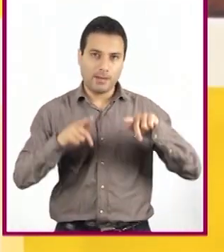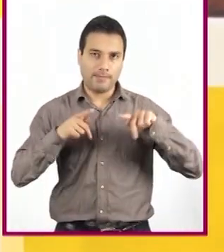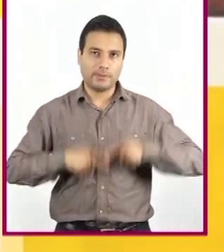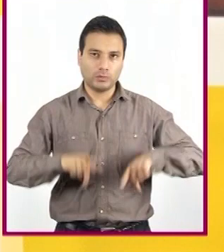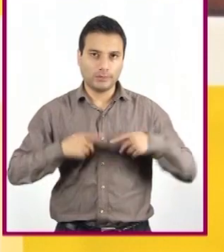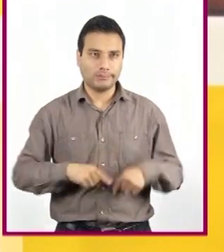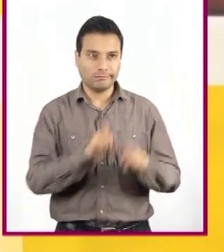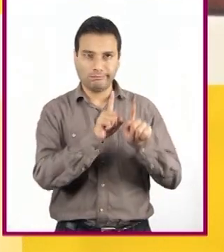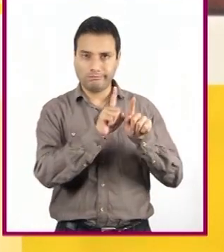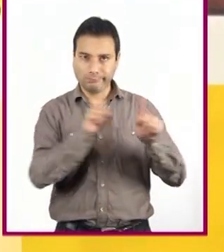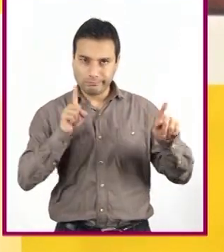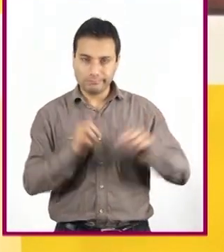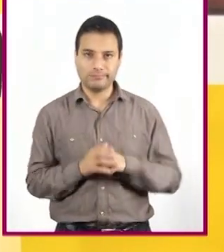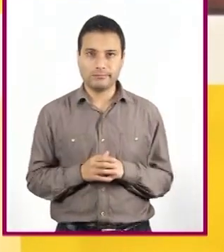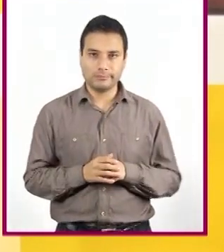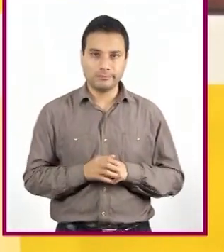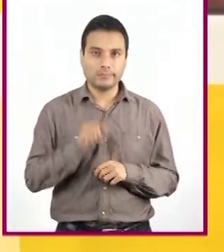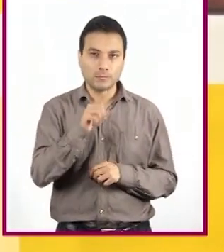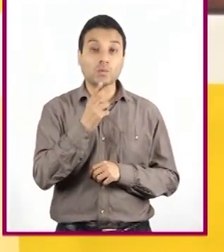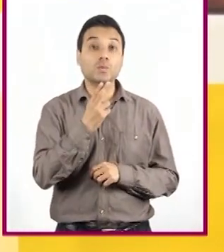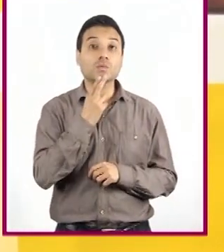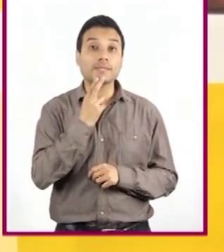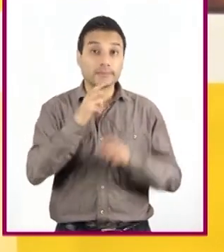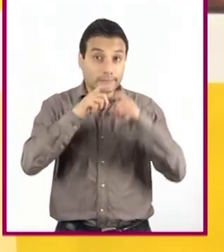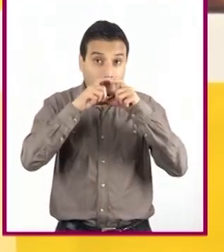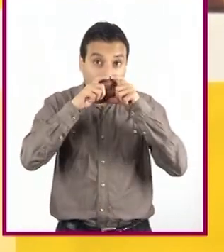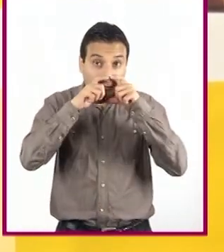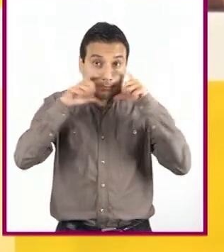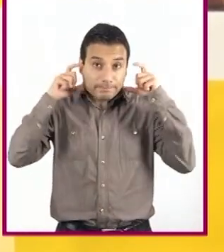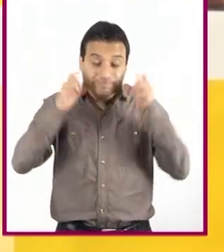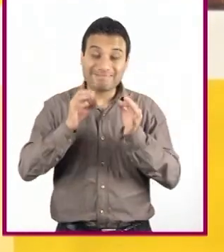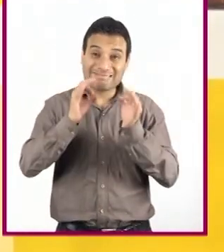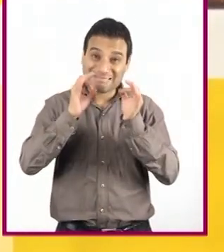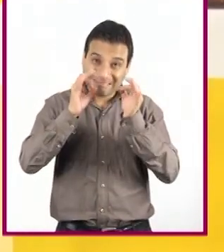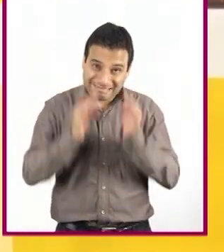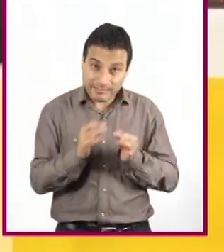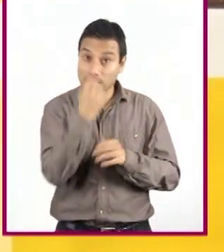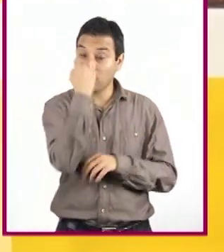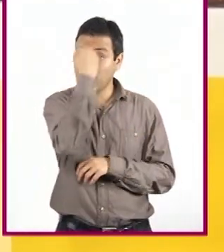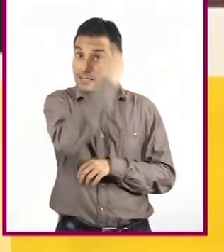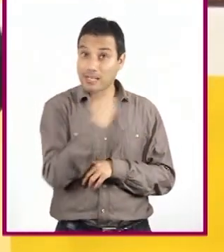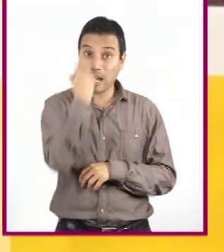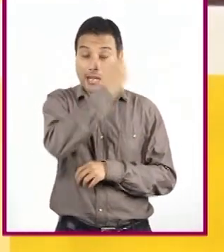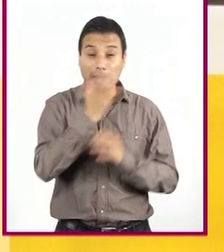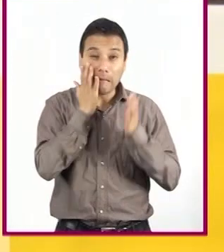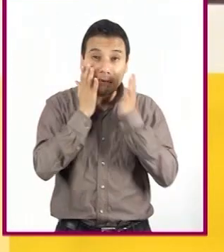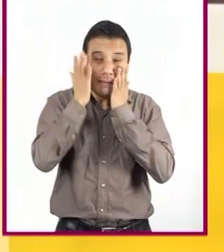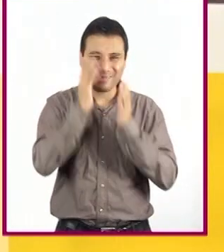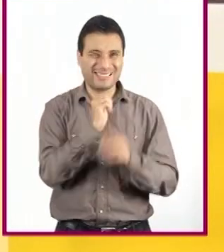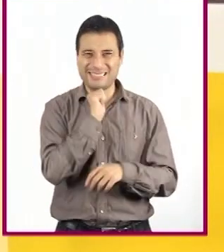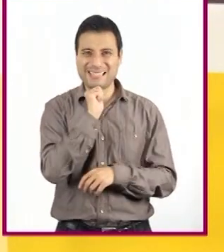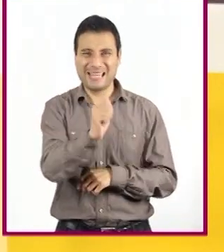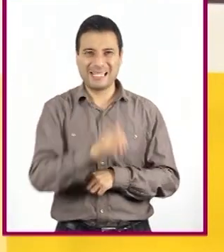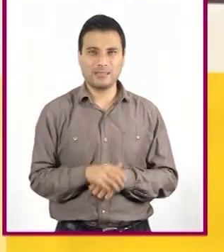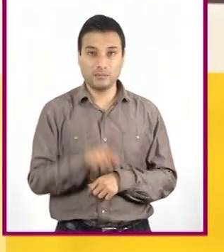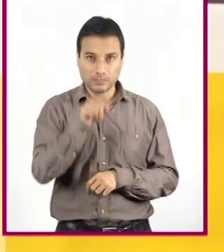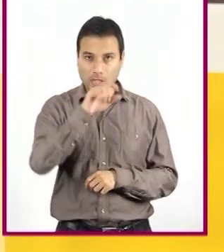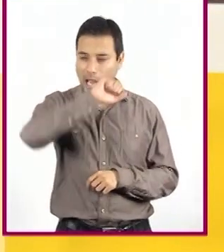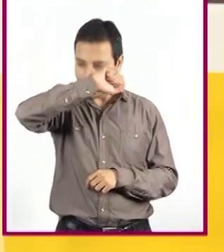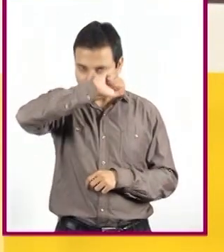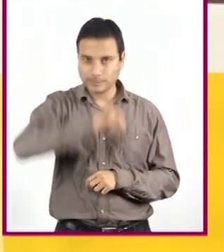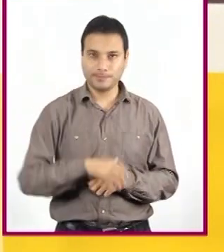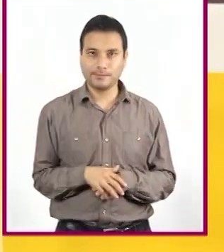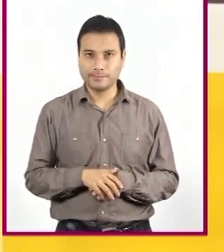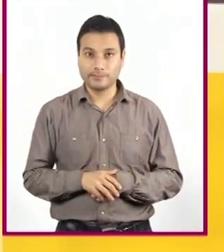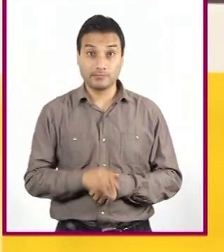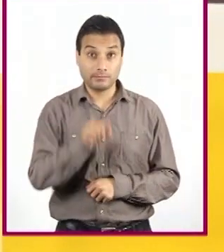distancia, usar correctamente el cubrebocas, no tocarse la cara y realizar el estornudo de etiqueta. Al